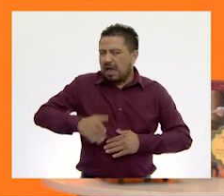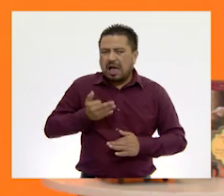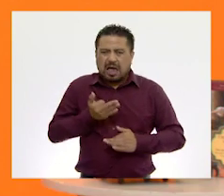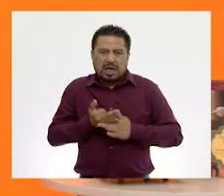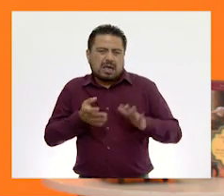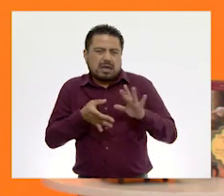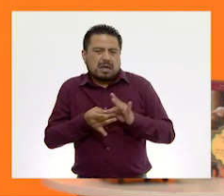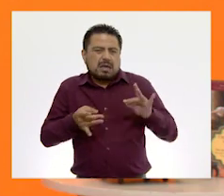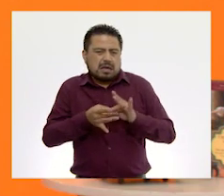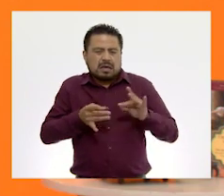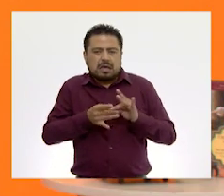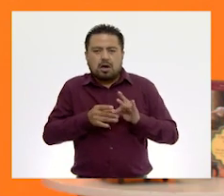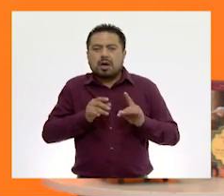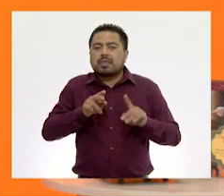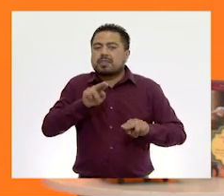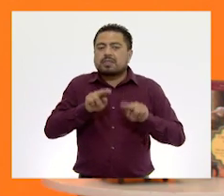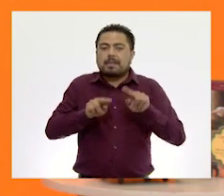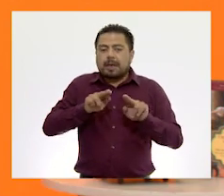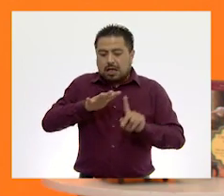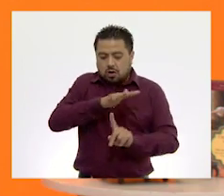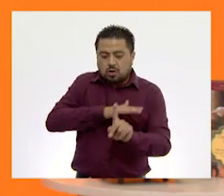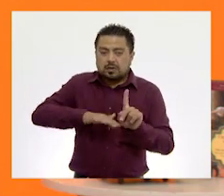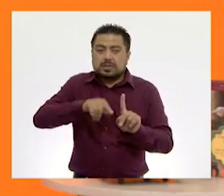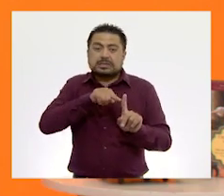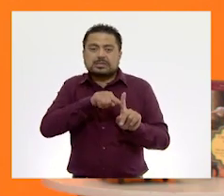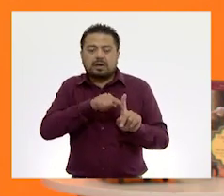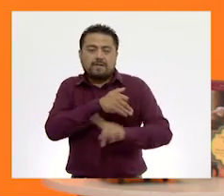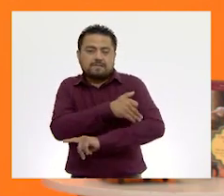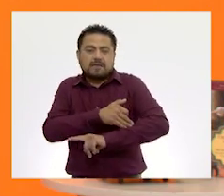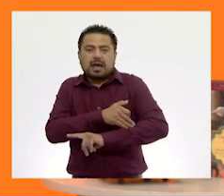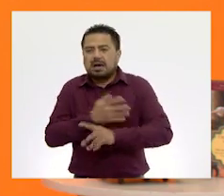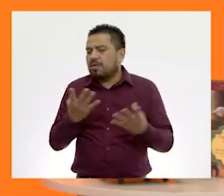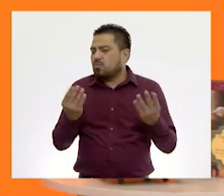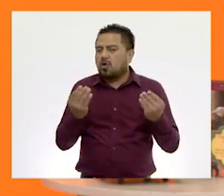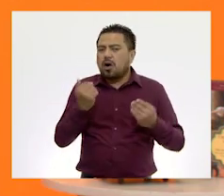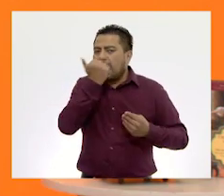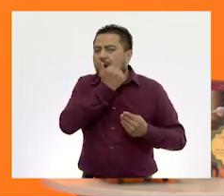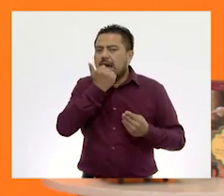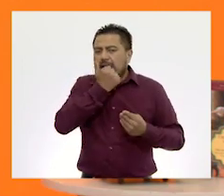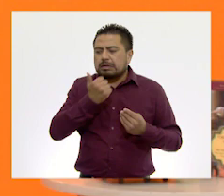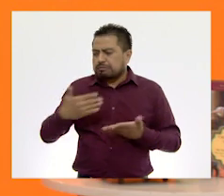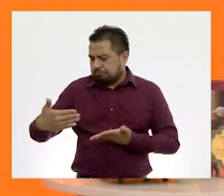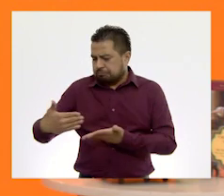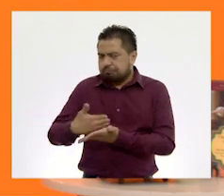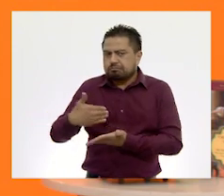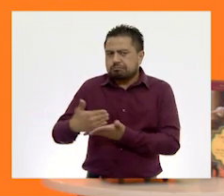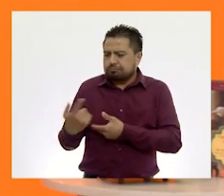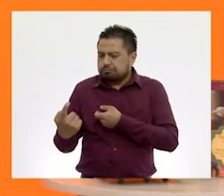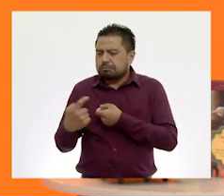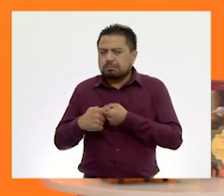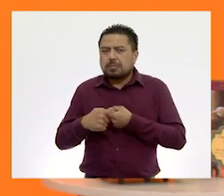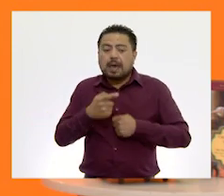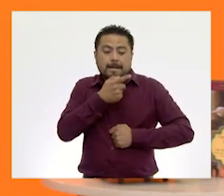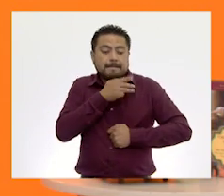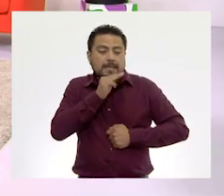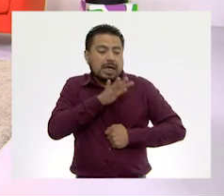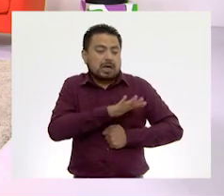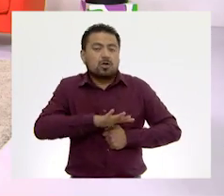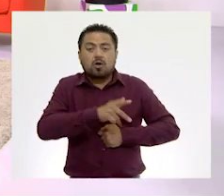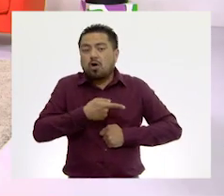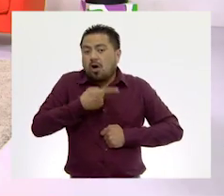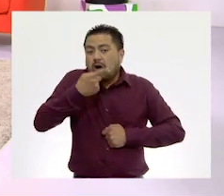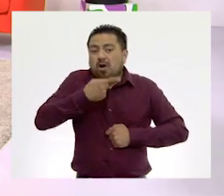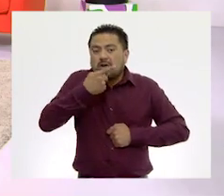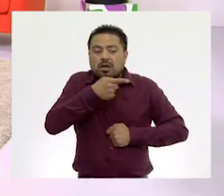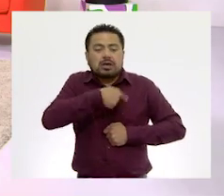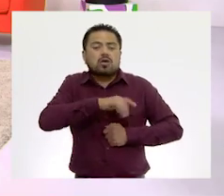comentado, depende mucho del contexto familiar. Varios de nuestros alumnos que recibimos, pues sus padres son oyentes, entonces